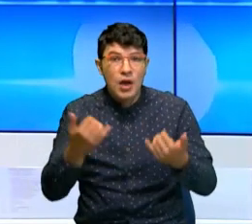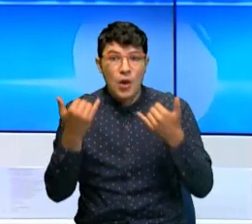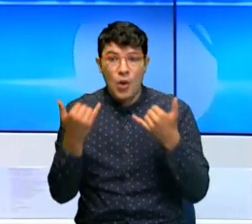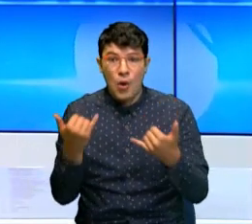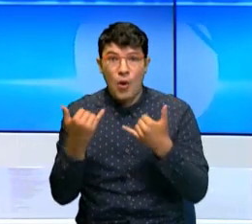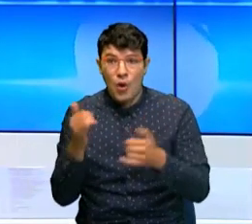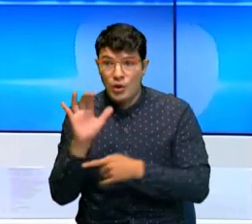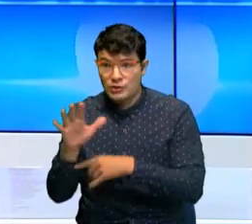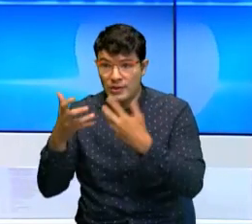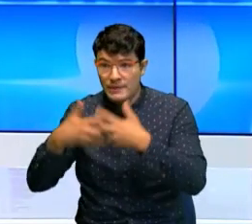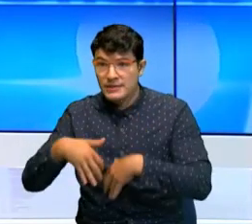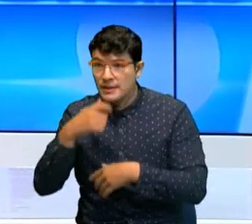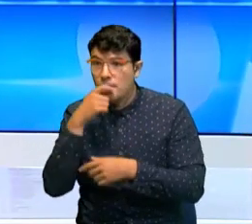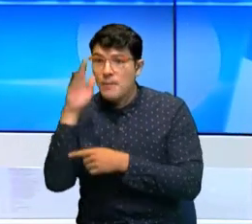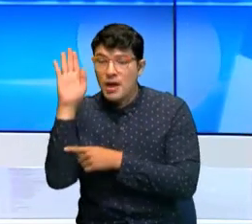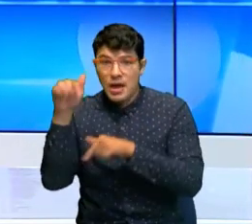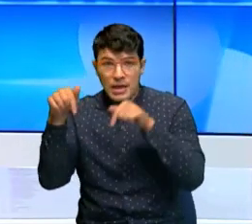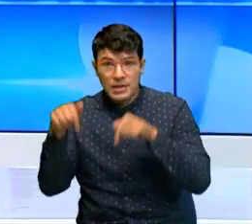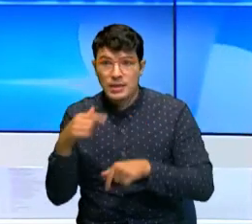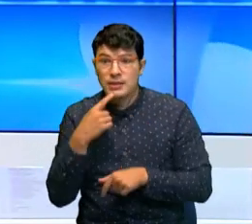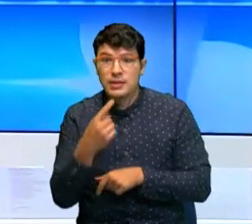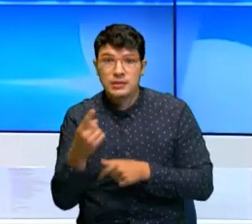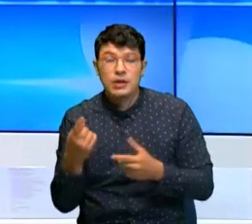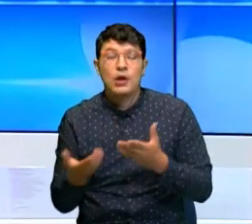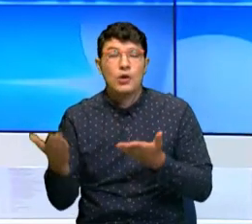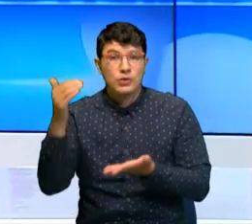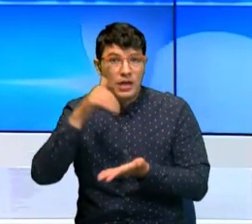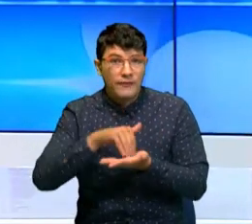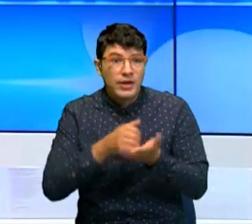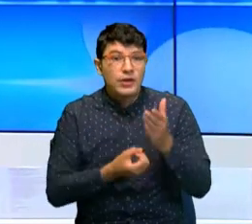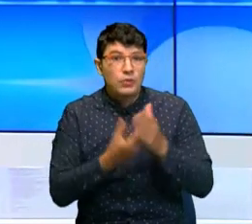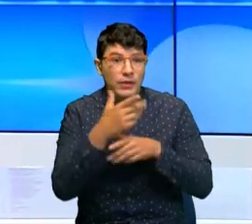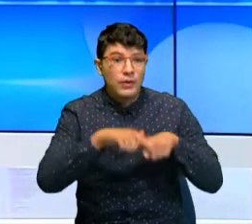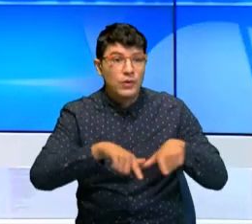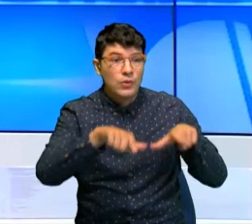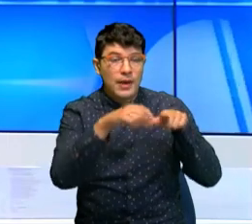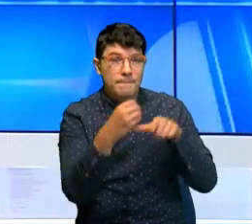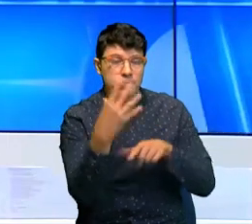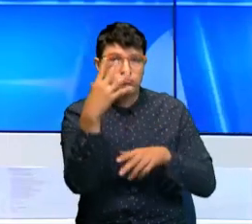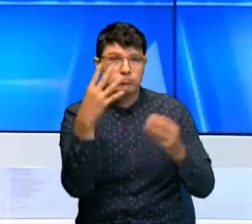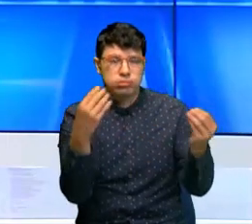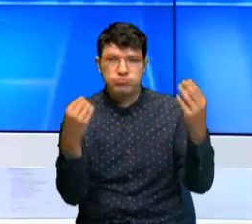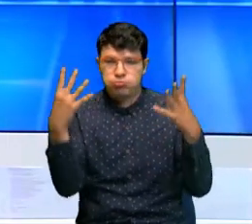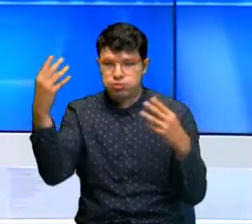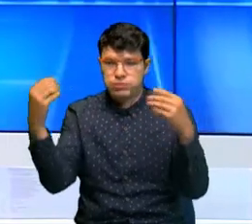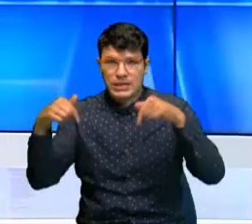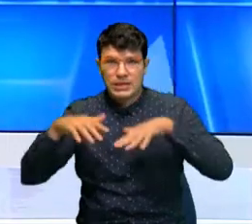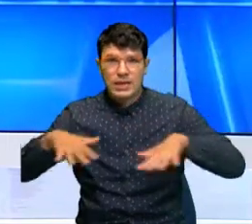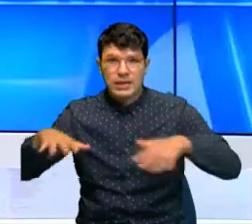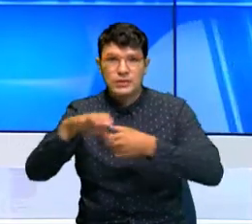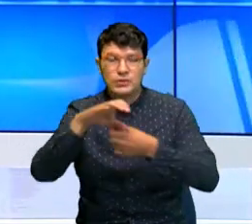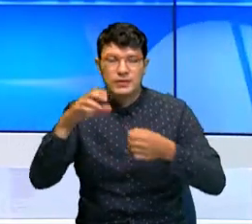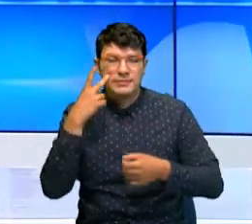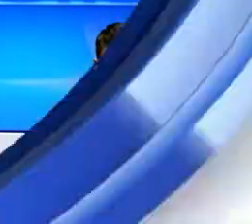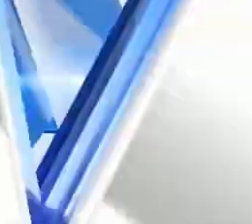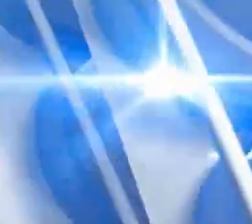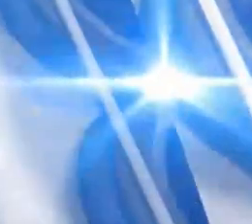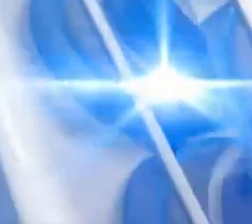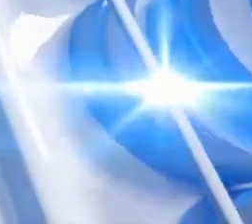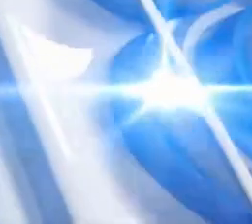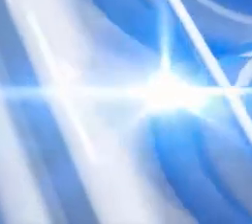el consorcio de tránsito de la ciudad, nuevos puntos entran en el proceso. Pilar Velázquez con los detalles. Buenas tardes,